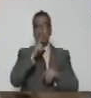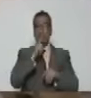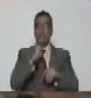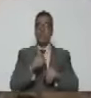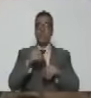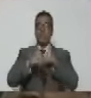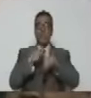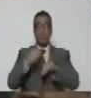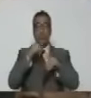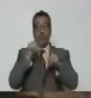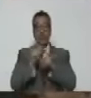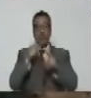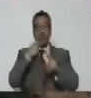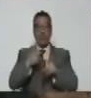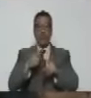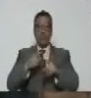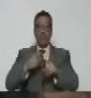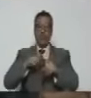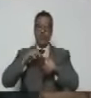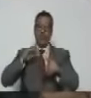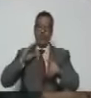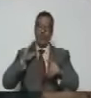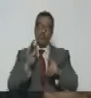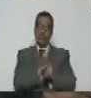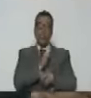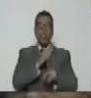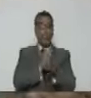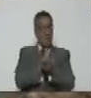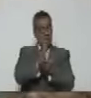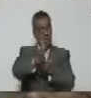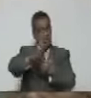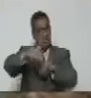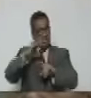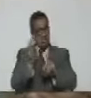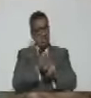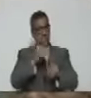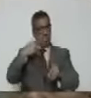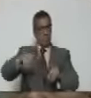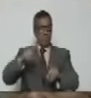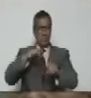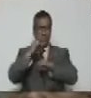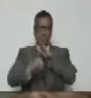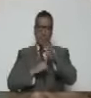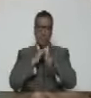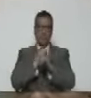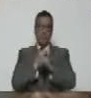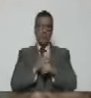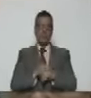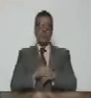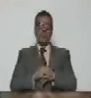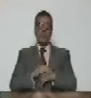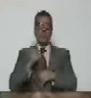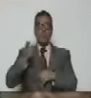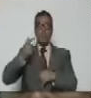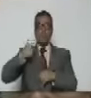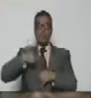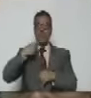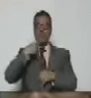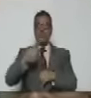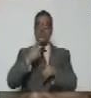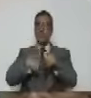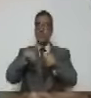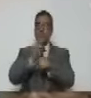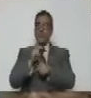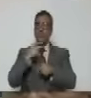con la palabra y atropelle, siga atropellando el derecho internacional. Porque tenemos que decir que la